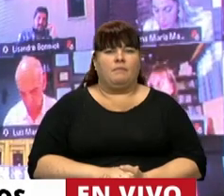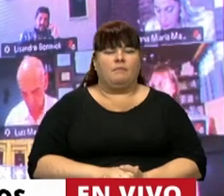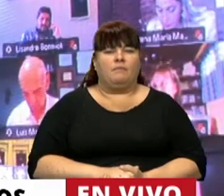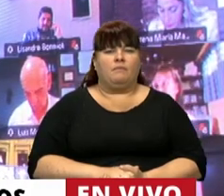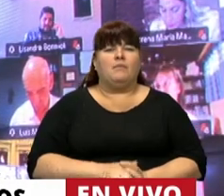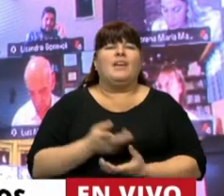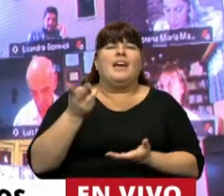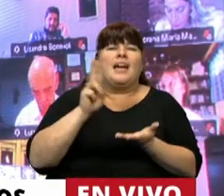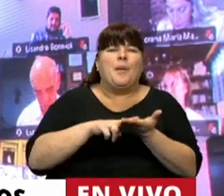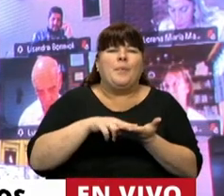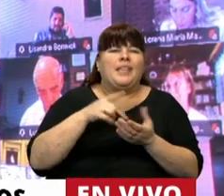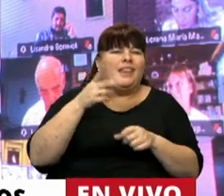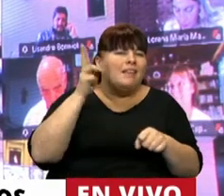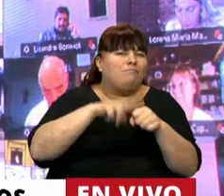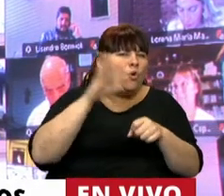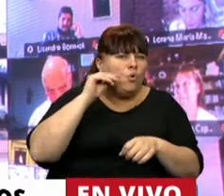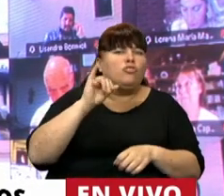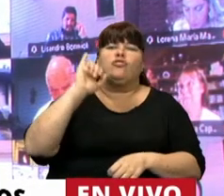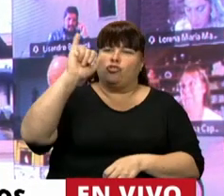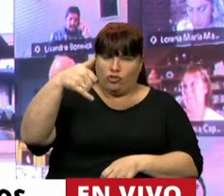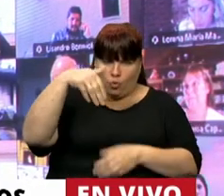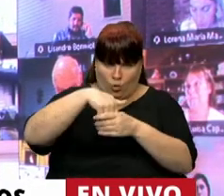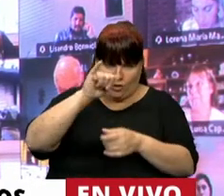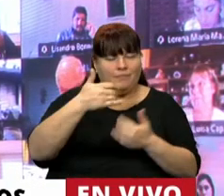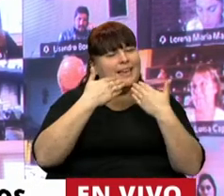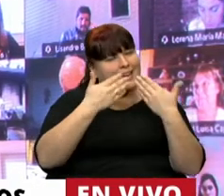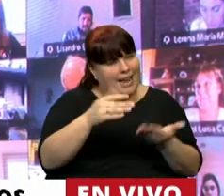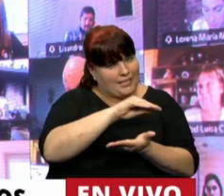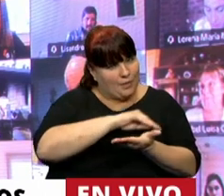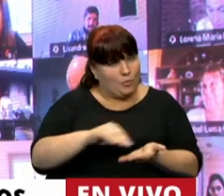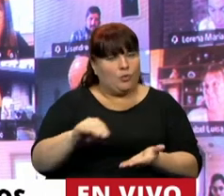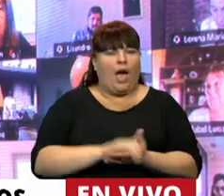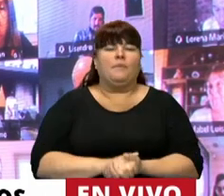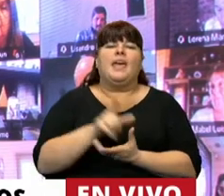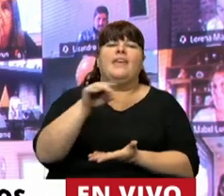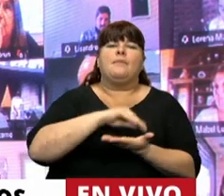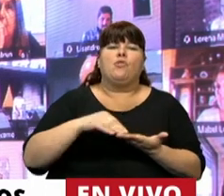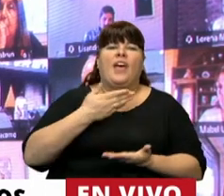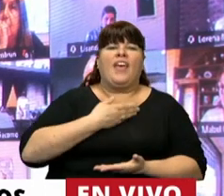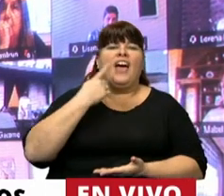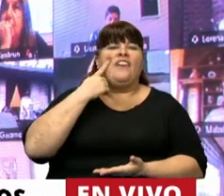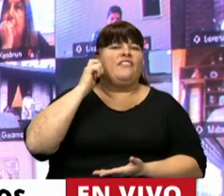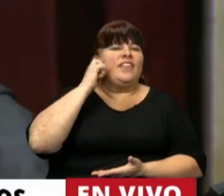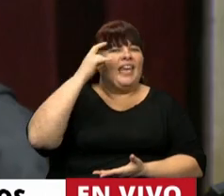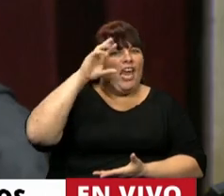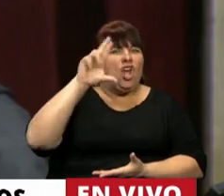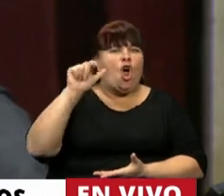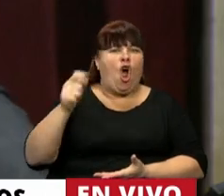¿Me repite con el micrófono abierto? Afirmativo, señor presidente. Gracias, diputado. Diputada Figueroa